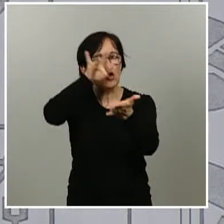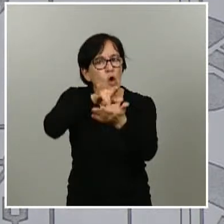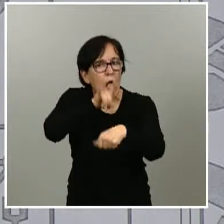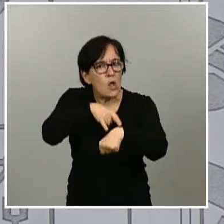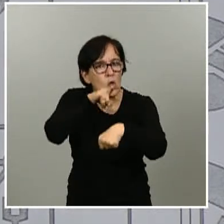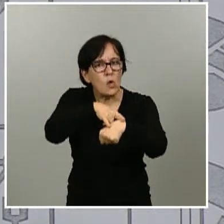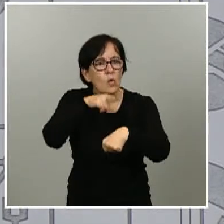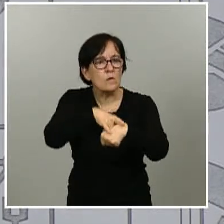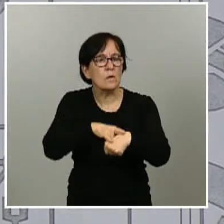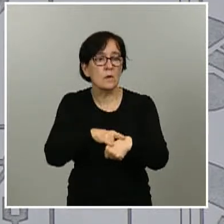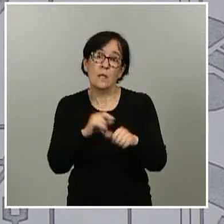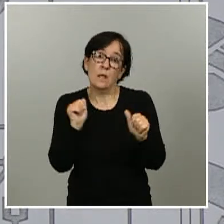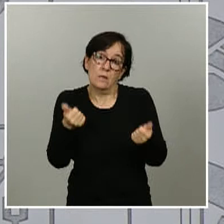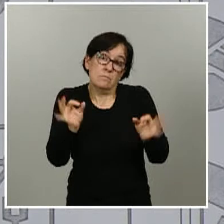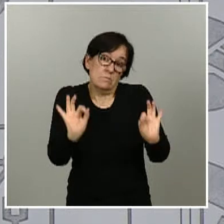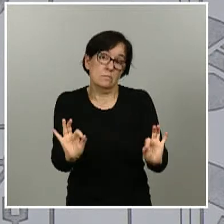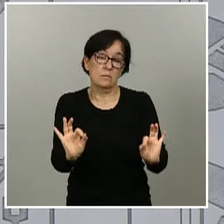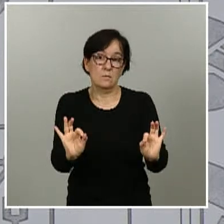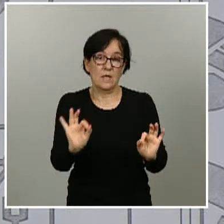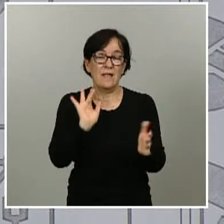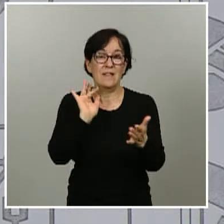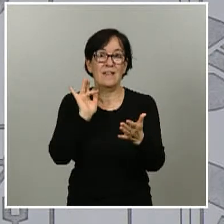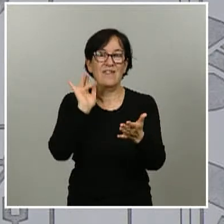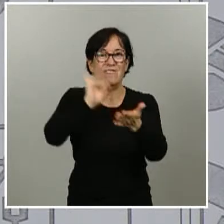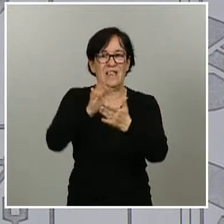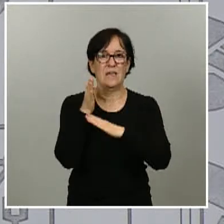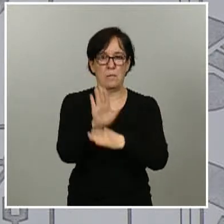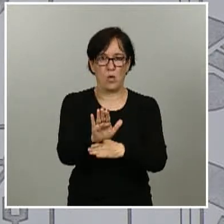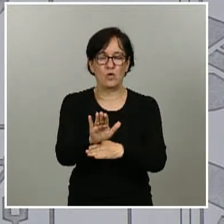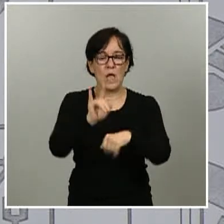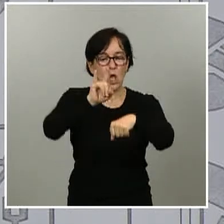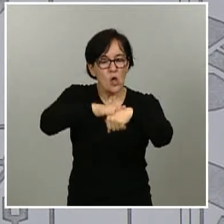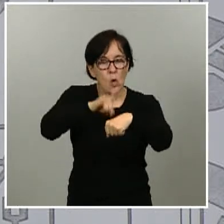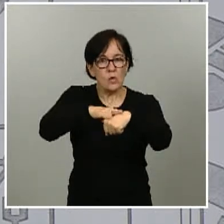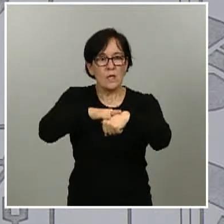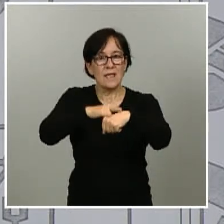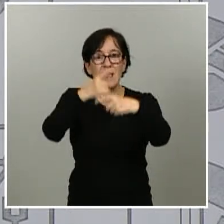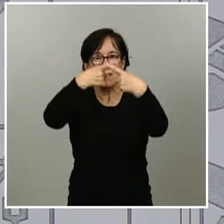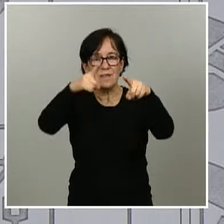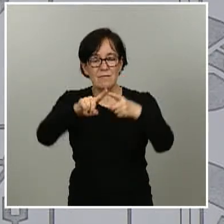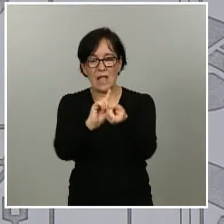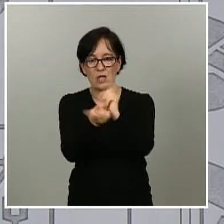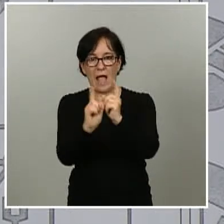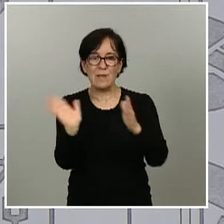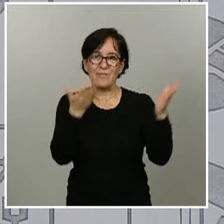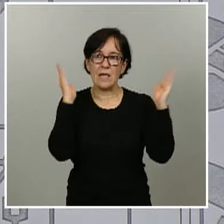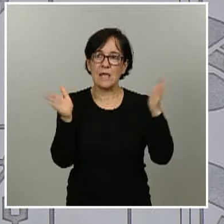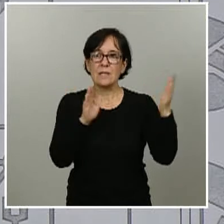En principio sí, en principio la fecha propuesta es el lunes y la propuesta es que los diferentes cambios de fase se produzcan cada 15